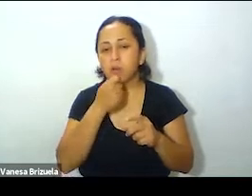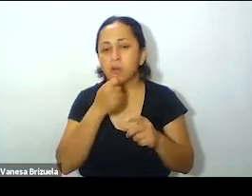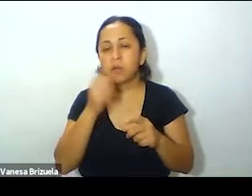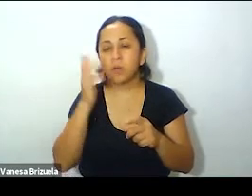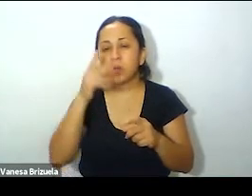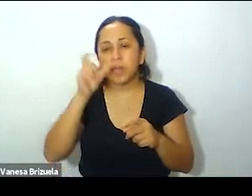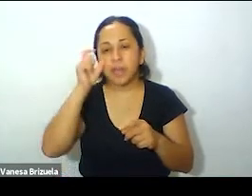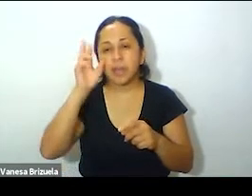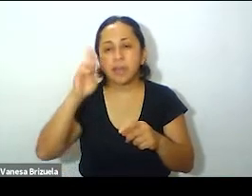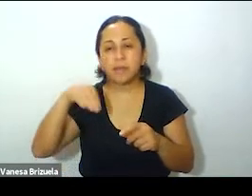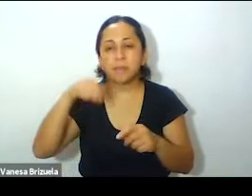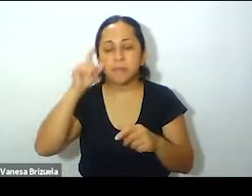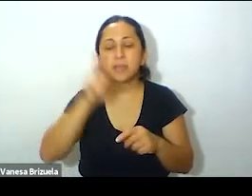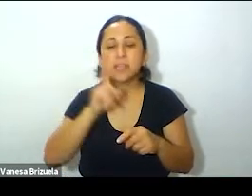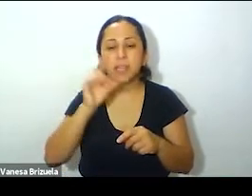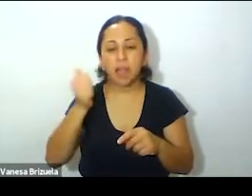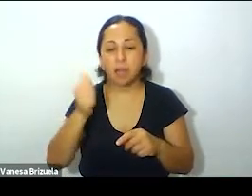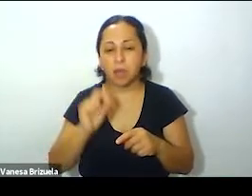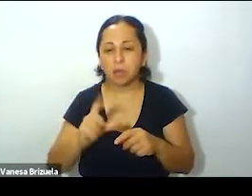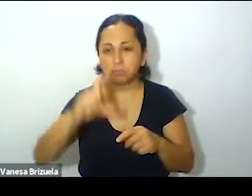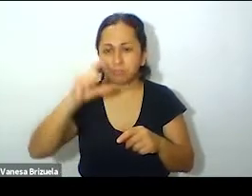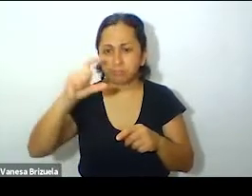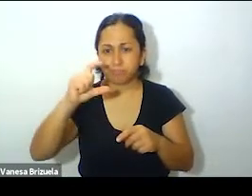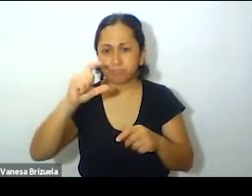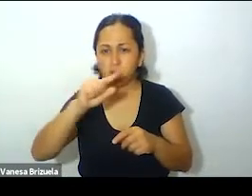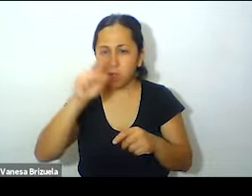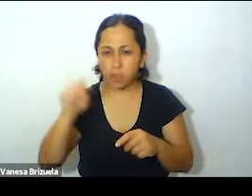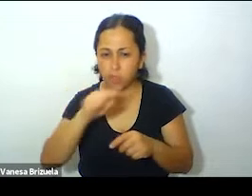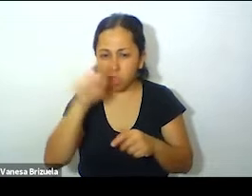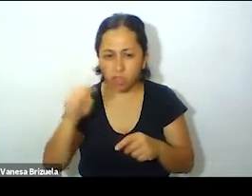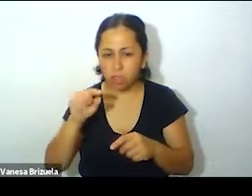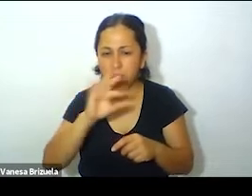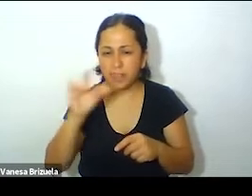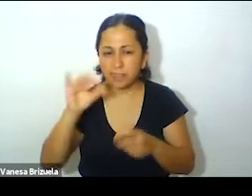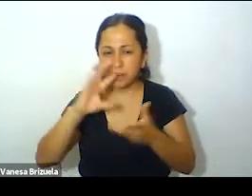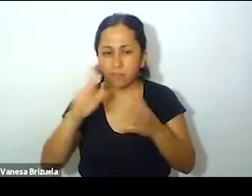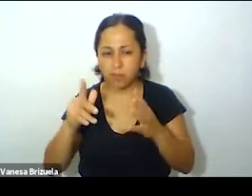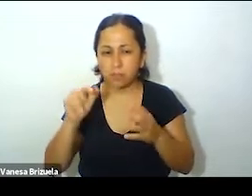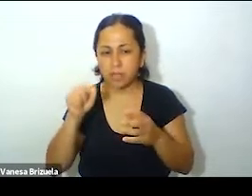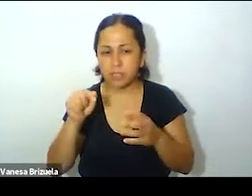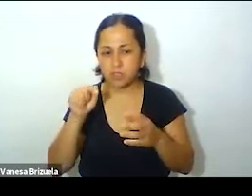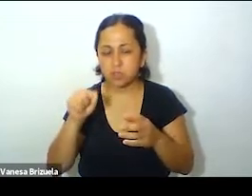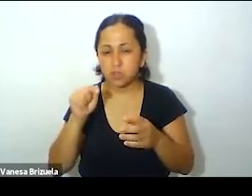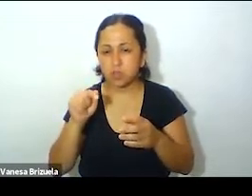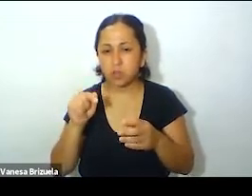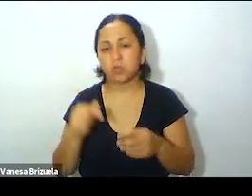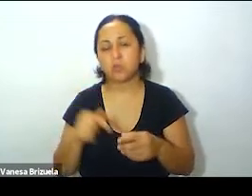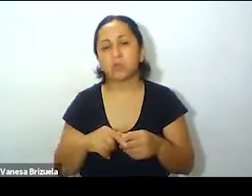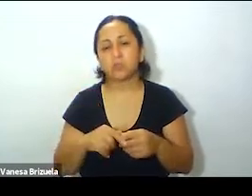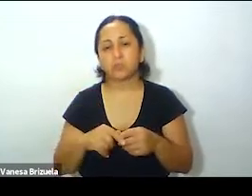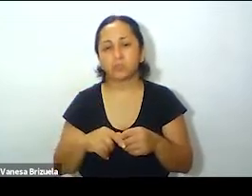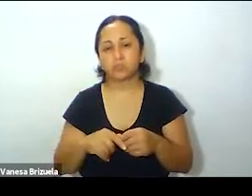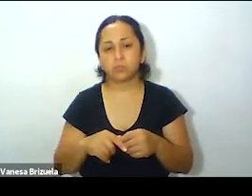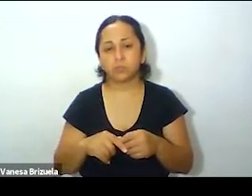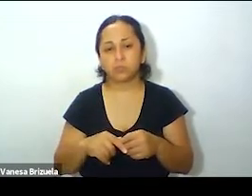son más light, más bold, o redondeadas o no, y esas serían